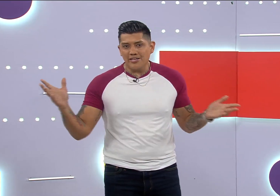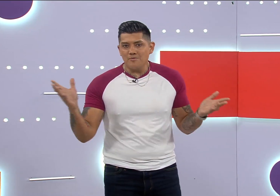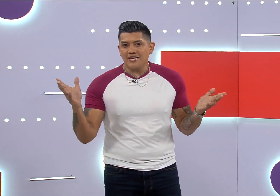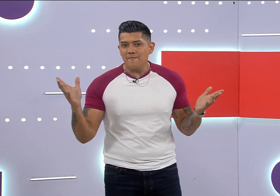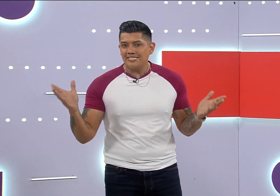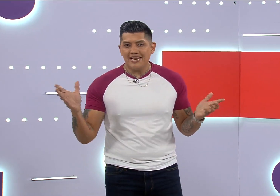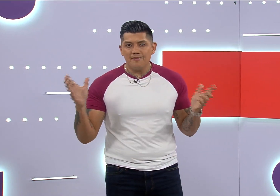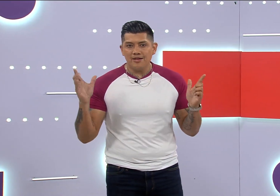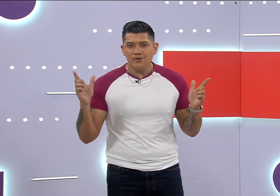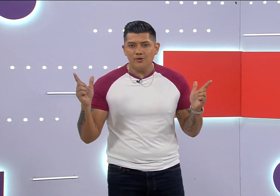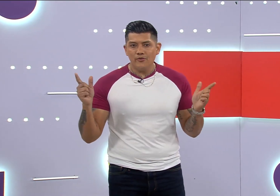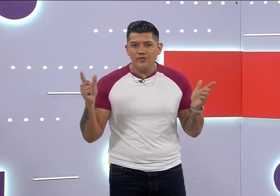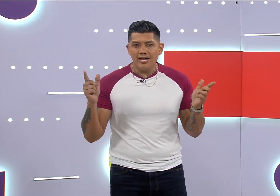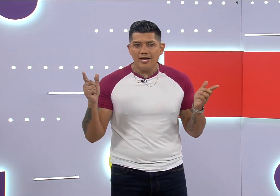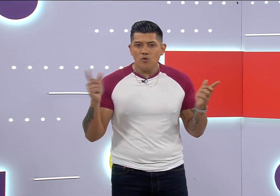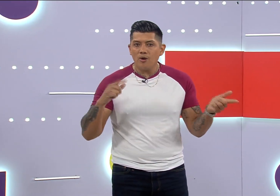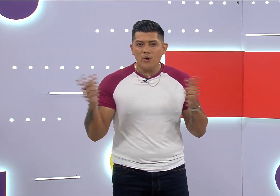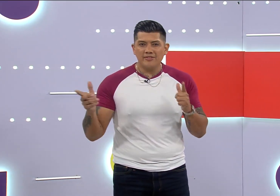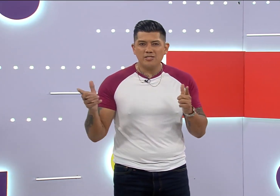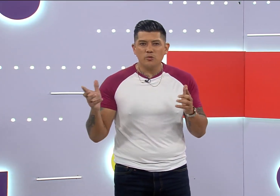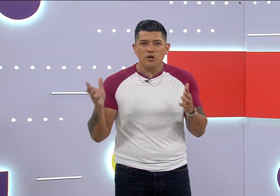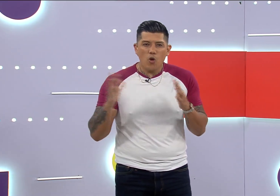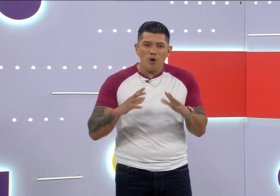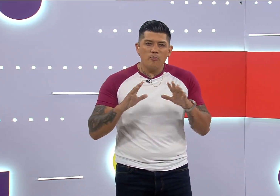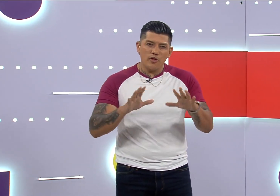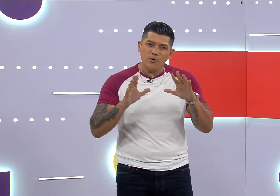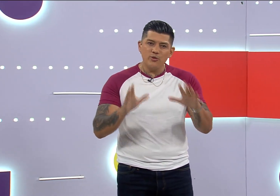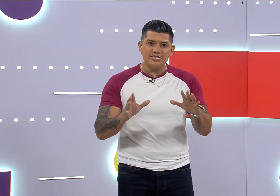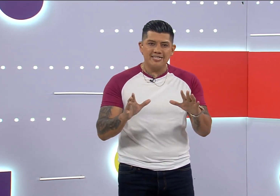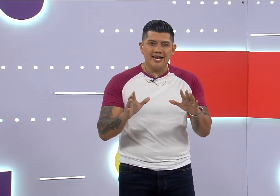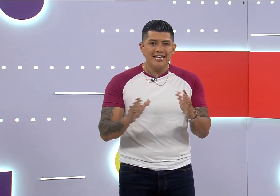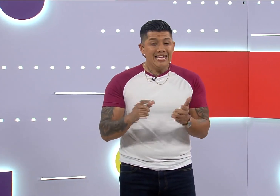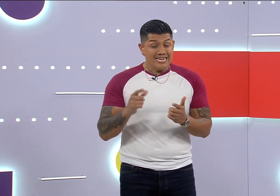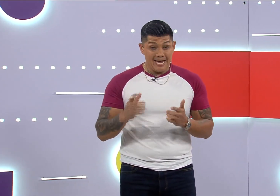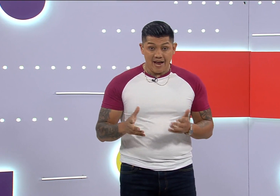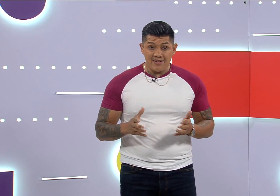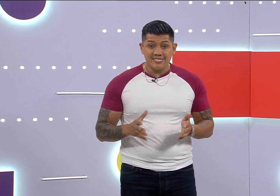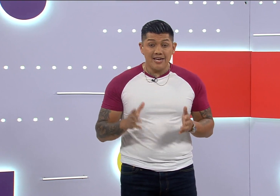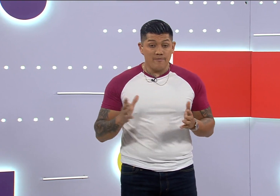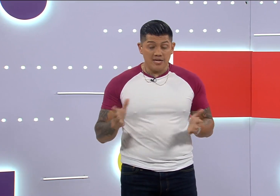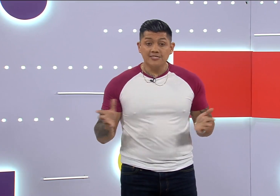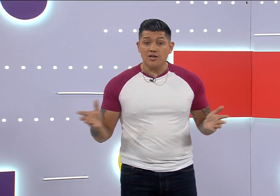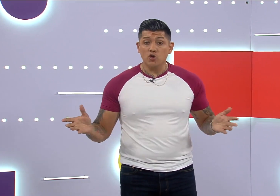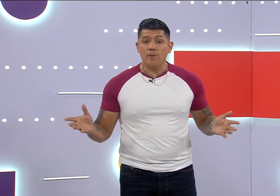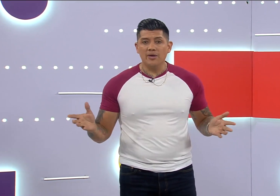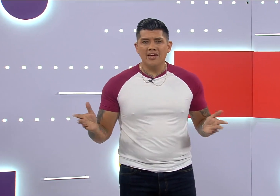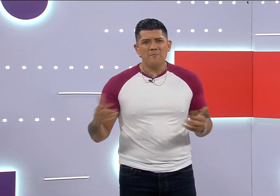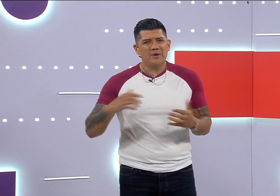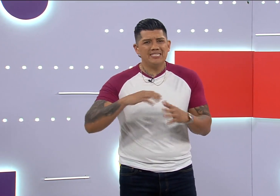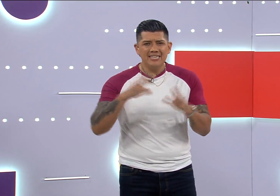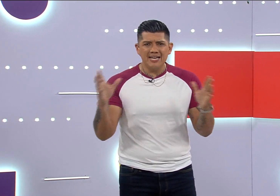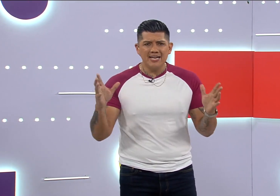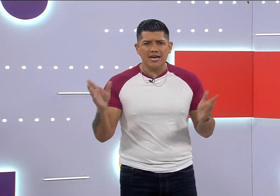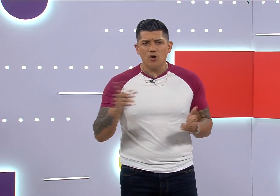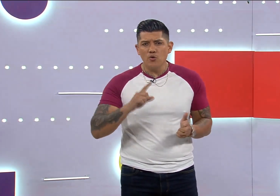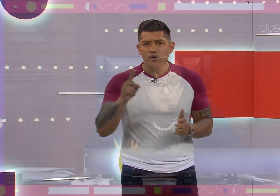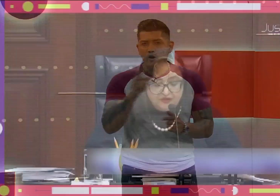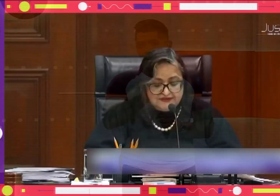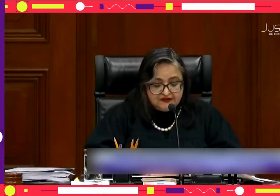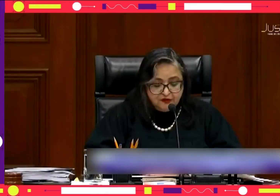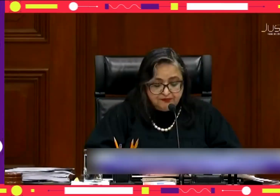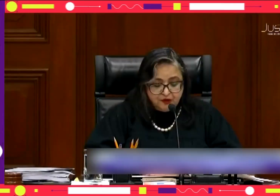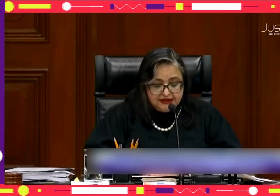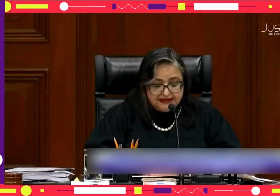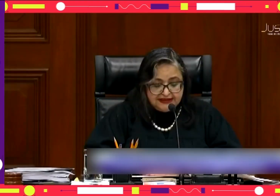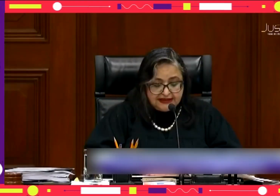Bueno pues hoy tenemos que empezar hablando de nueva cuenta sobre cómo el poder judicial que encabeza la ministra norma piña pareciera que lo